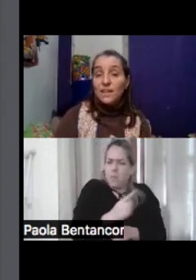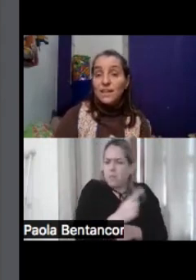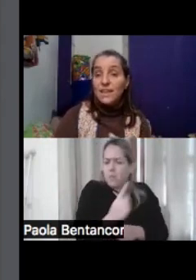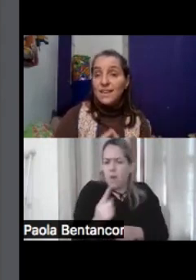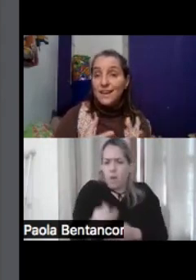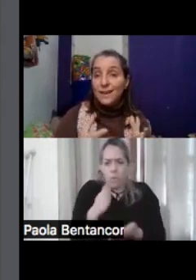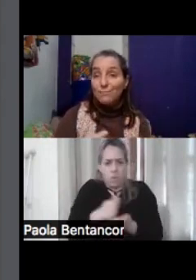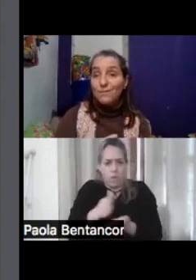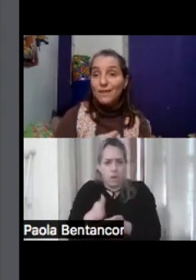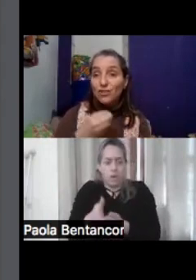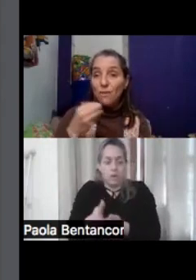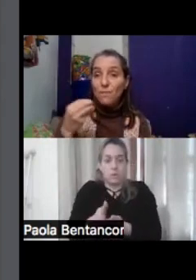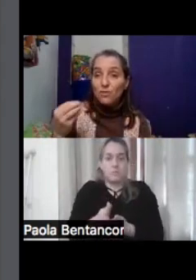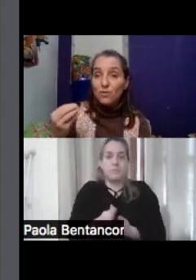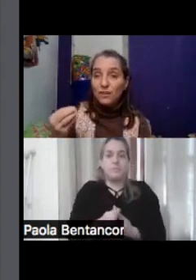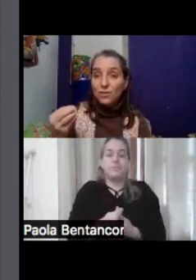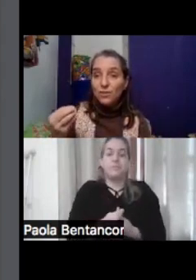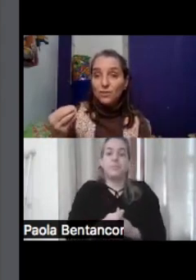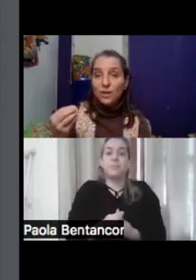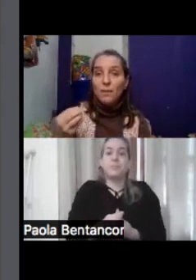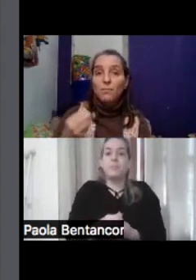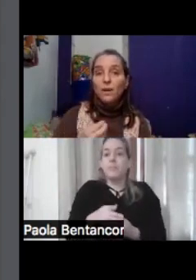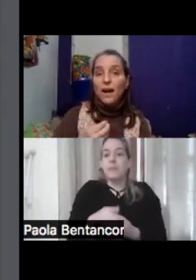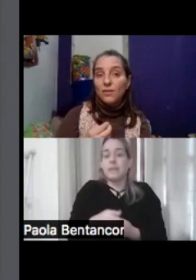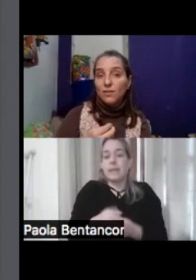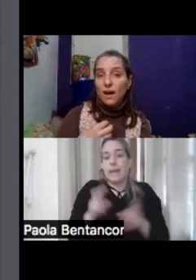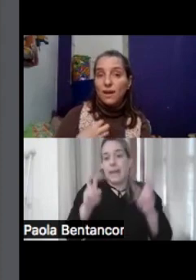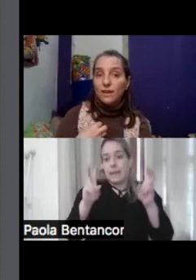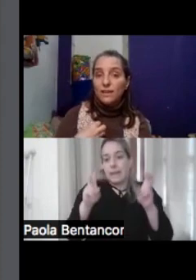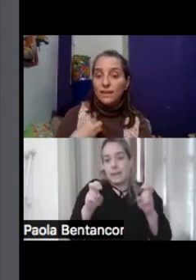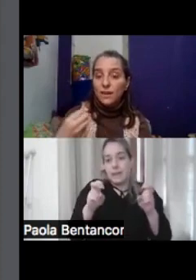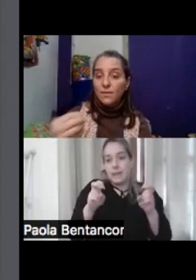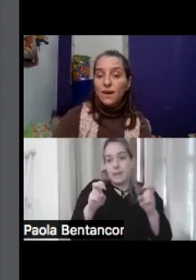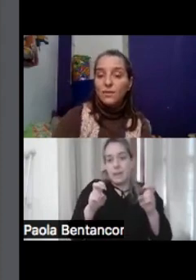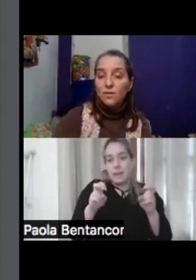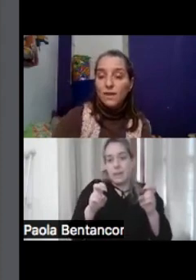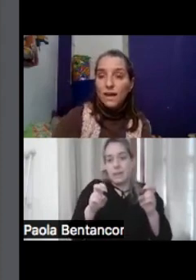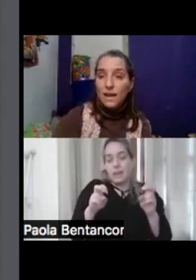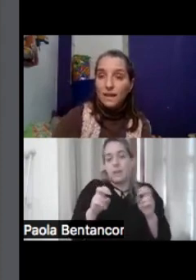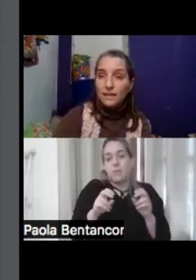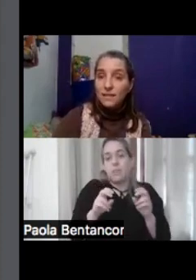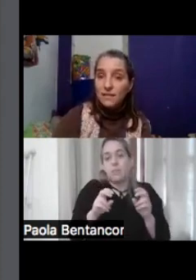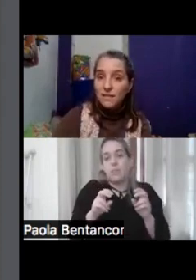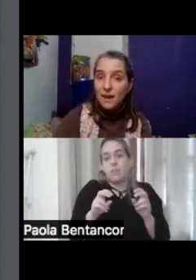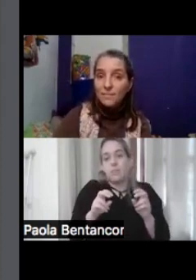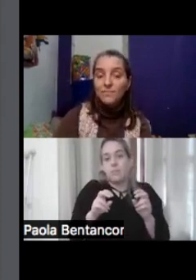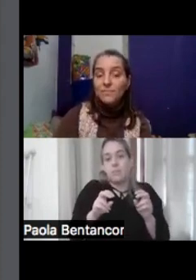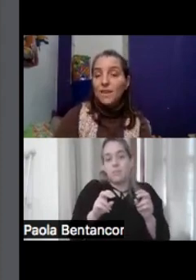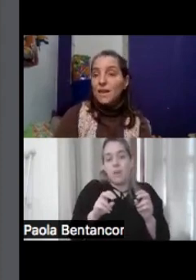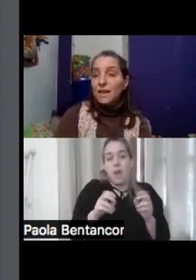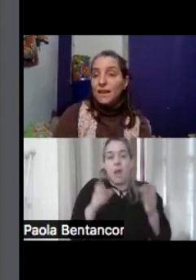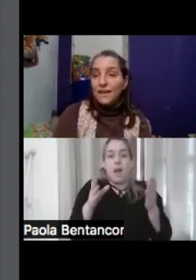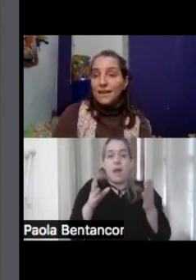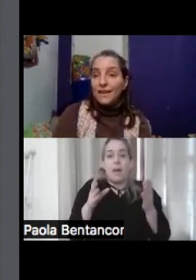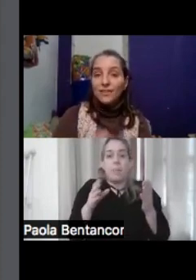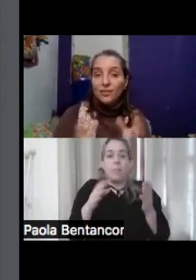derechos. Y si lo llevamos esto traspolado a lo que tiene que ver con la